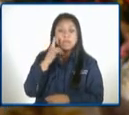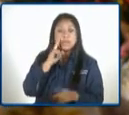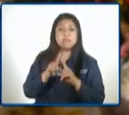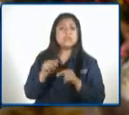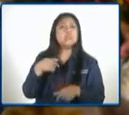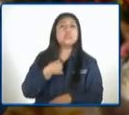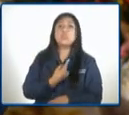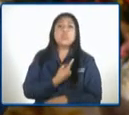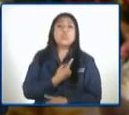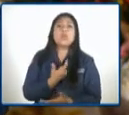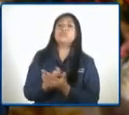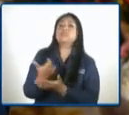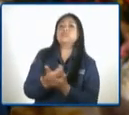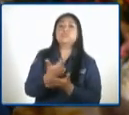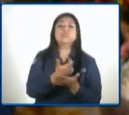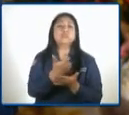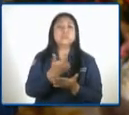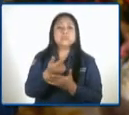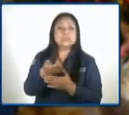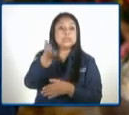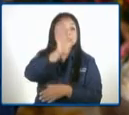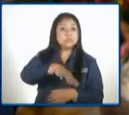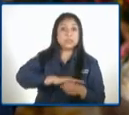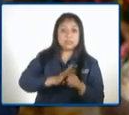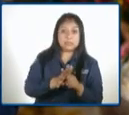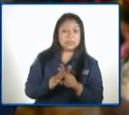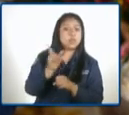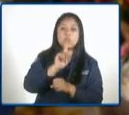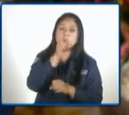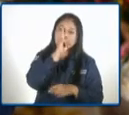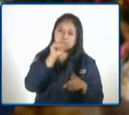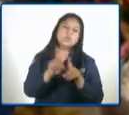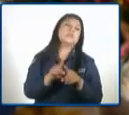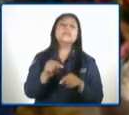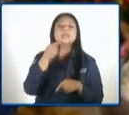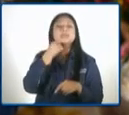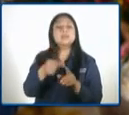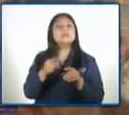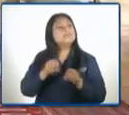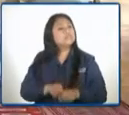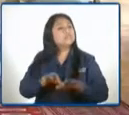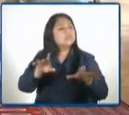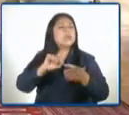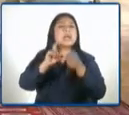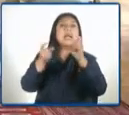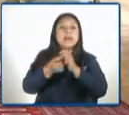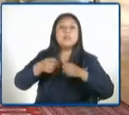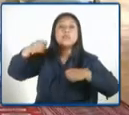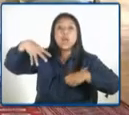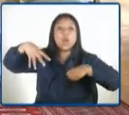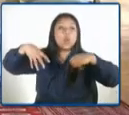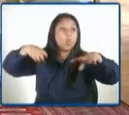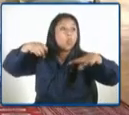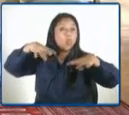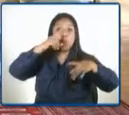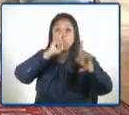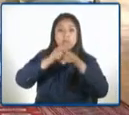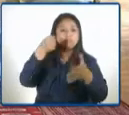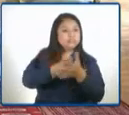para financiar la pospandemia, sino también financiar la transición energética y la lucha por la